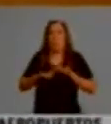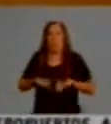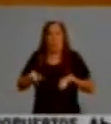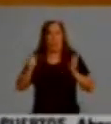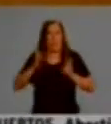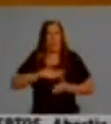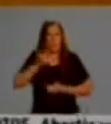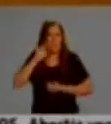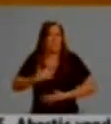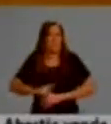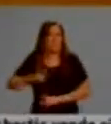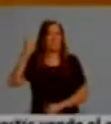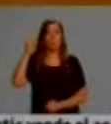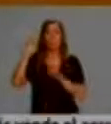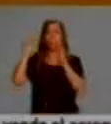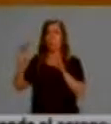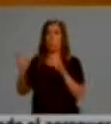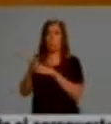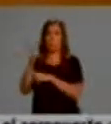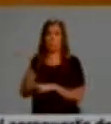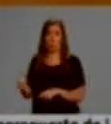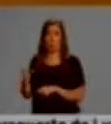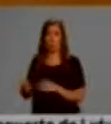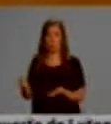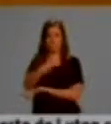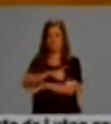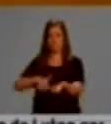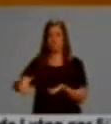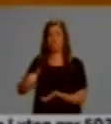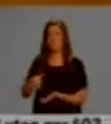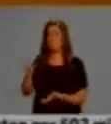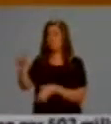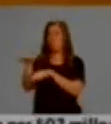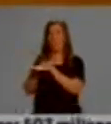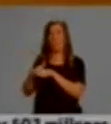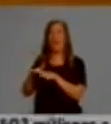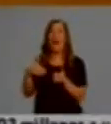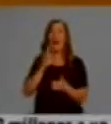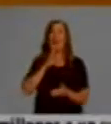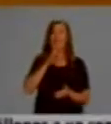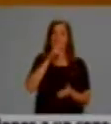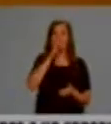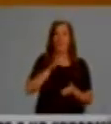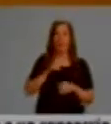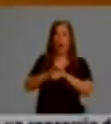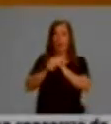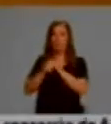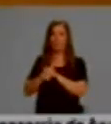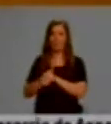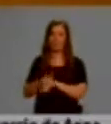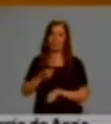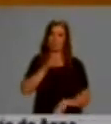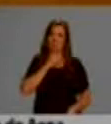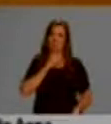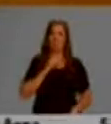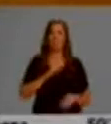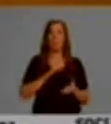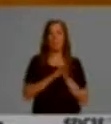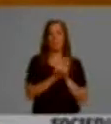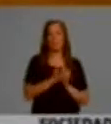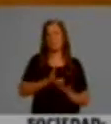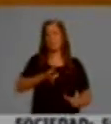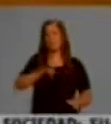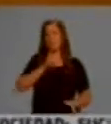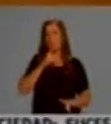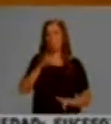democracia en su partido. No acierta usted ni con los hilillos ni con los amigos. No es bueno enviar mensajes